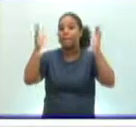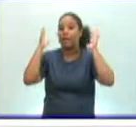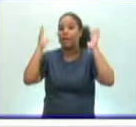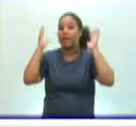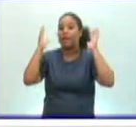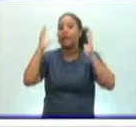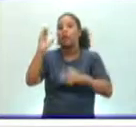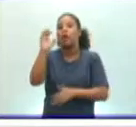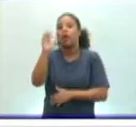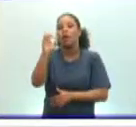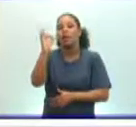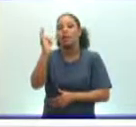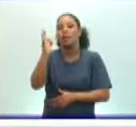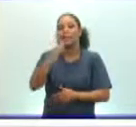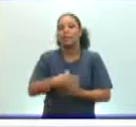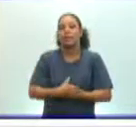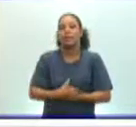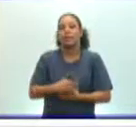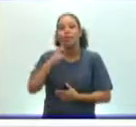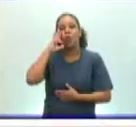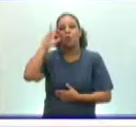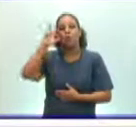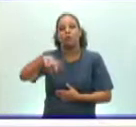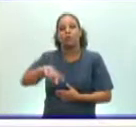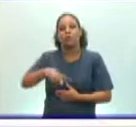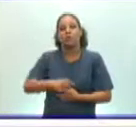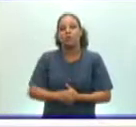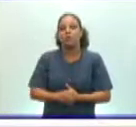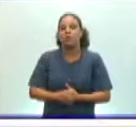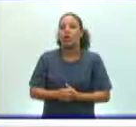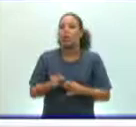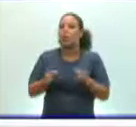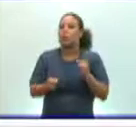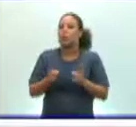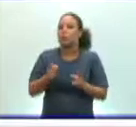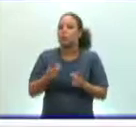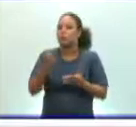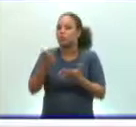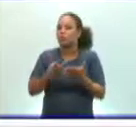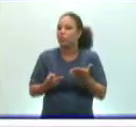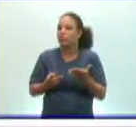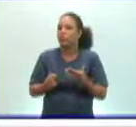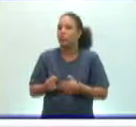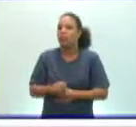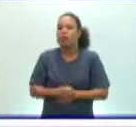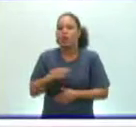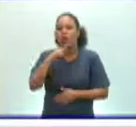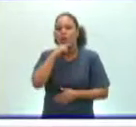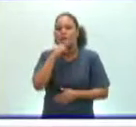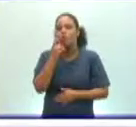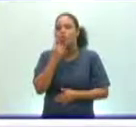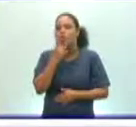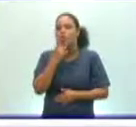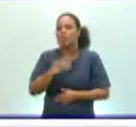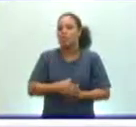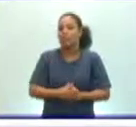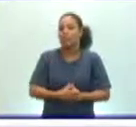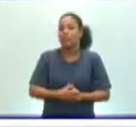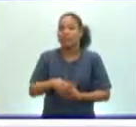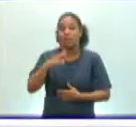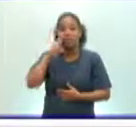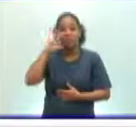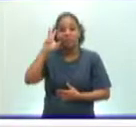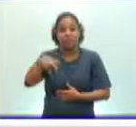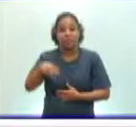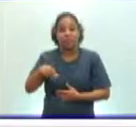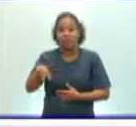a F. Observemos entonces los segmentos que tenemos marcados. Fíjense ustedes que los